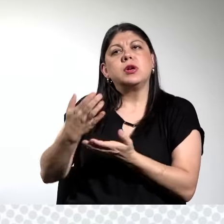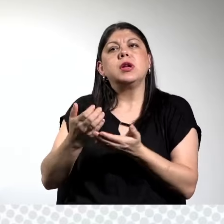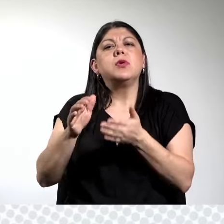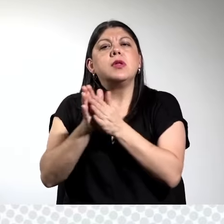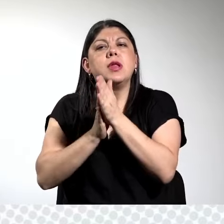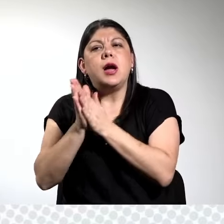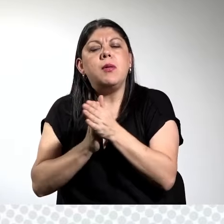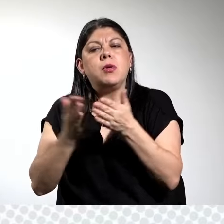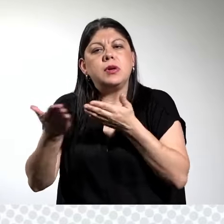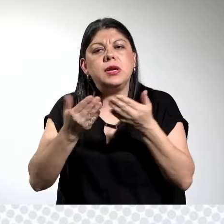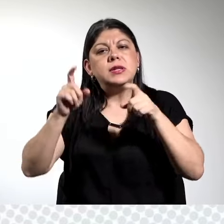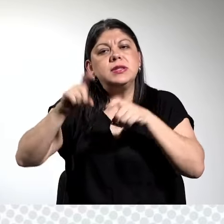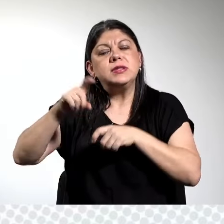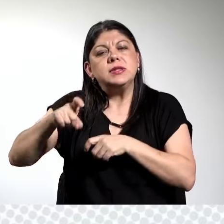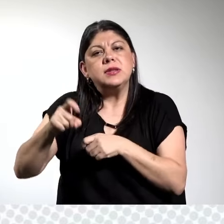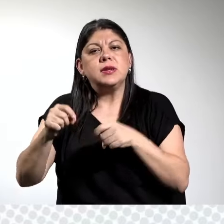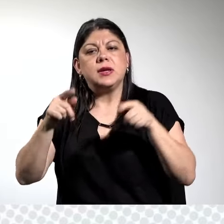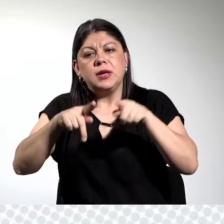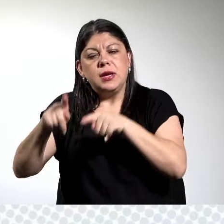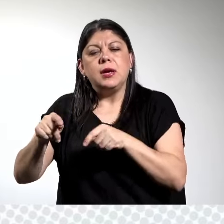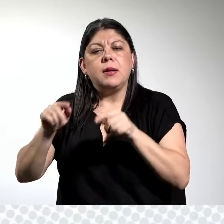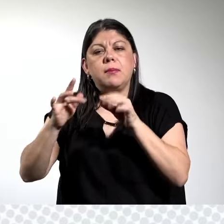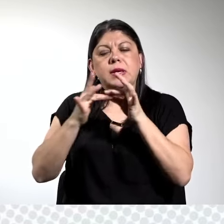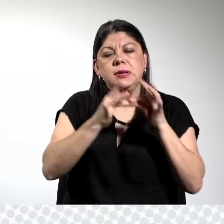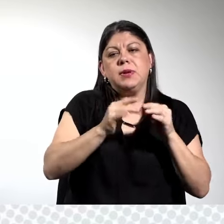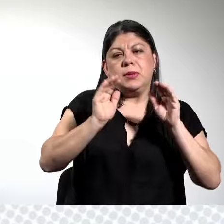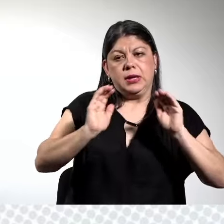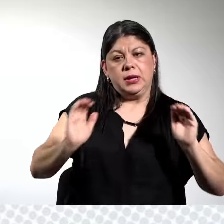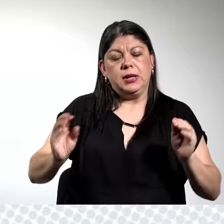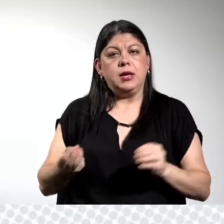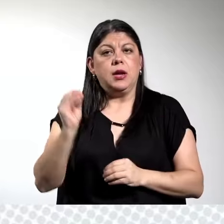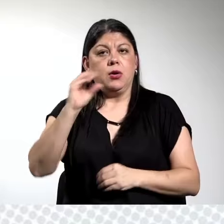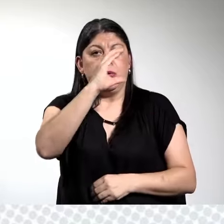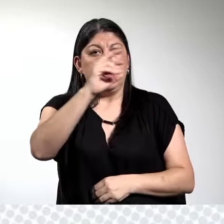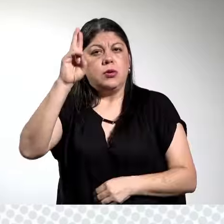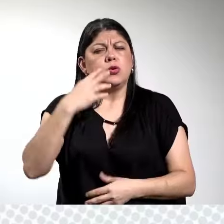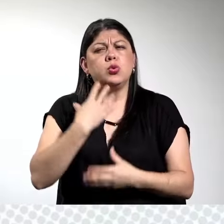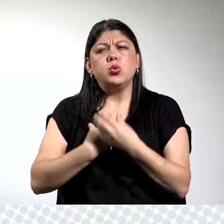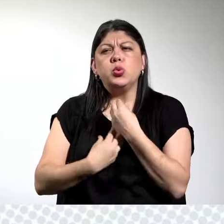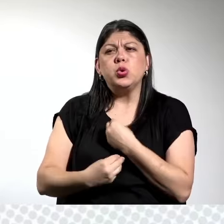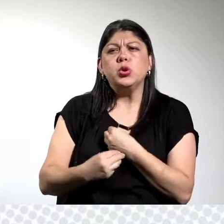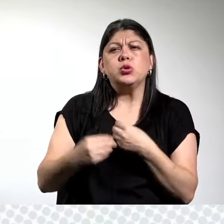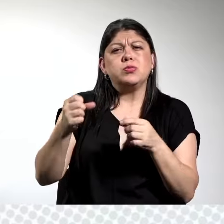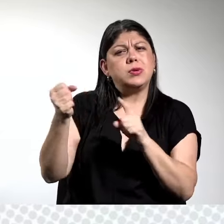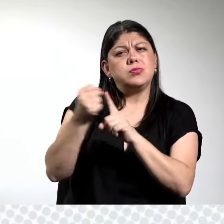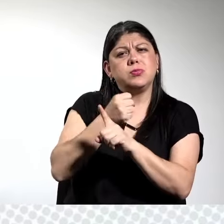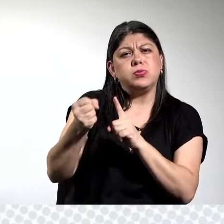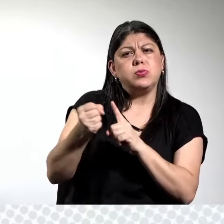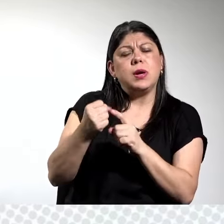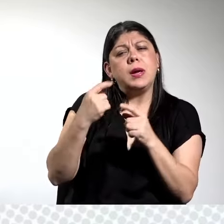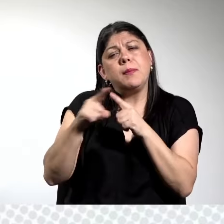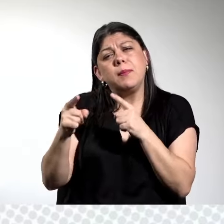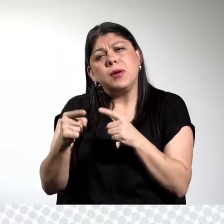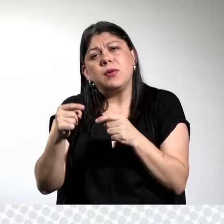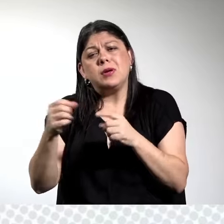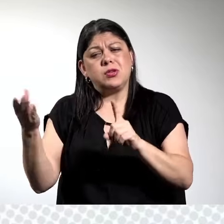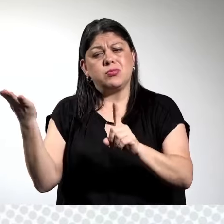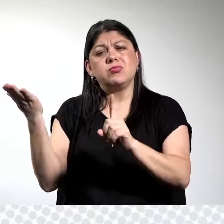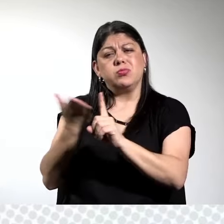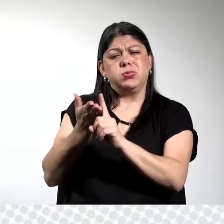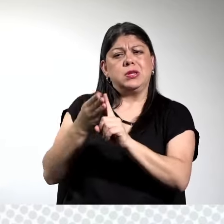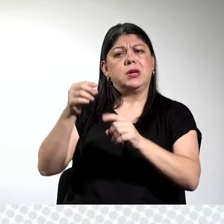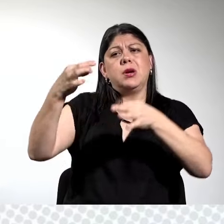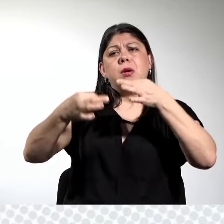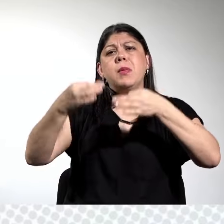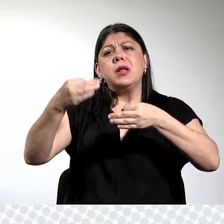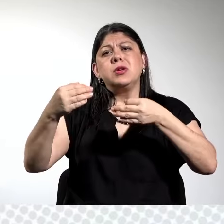al servicio de las necesidades, sobre todo de la niñez y de la juventud costarricense que sufre todos esos flagelos y que al final son las víctimas más injustas